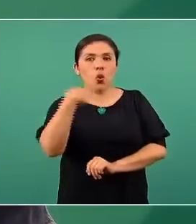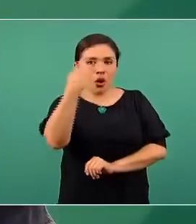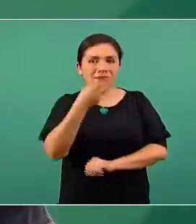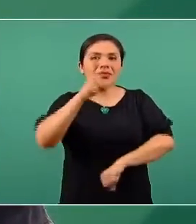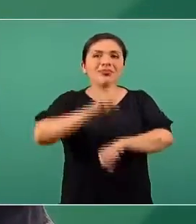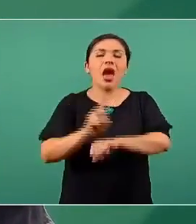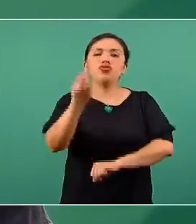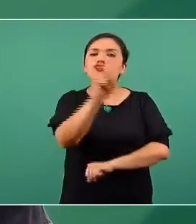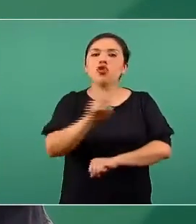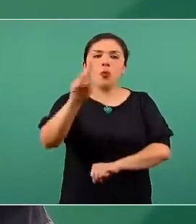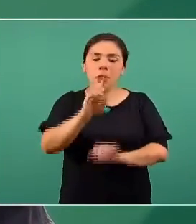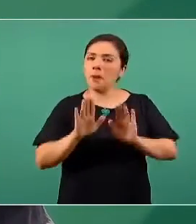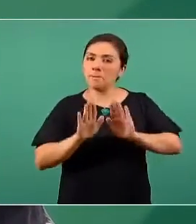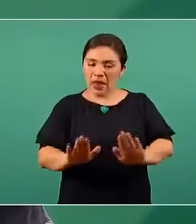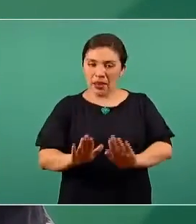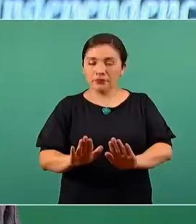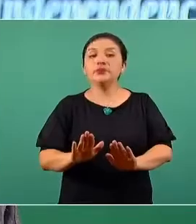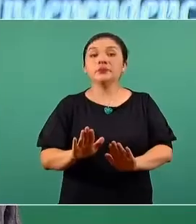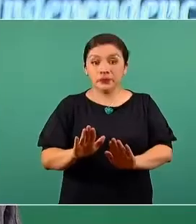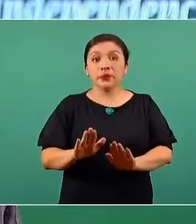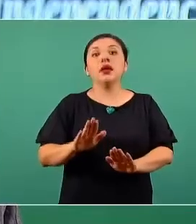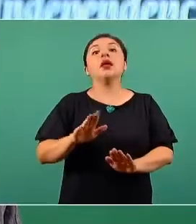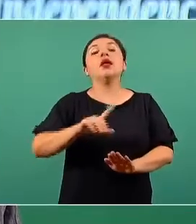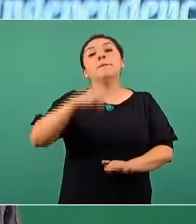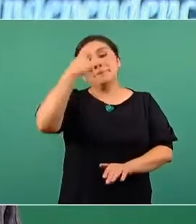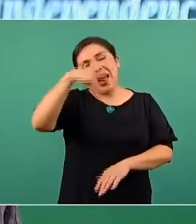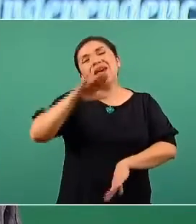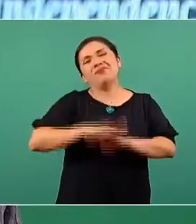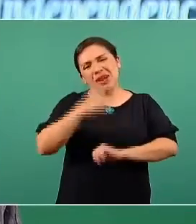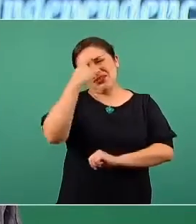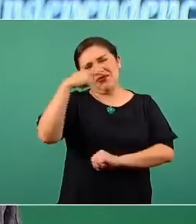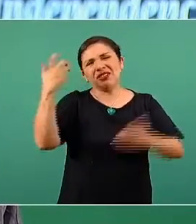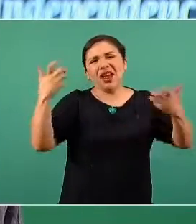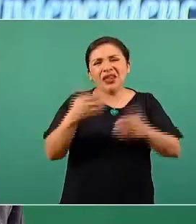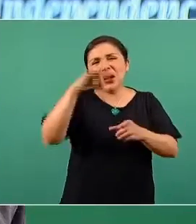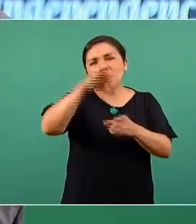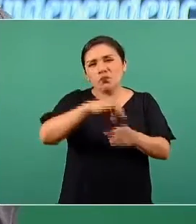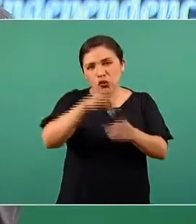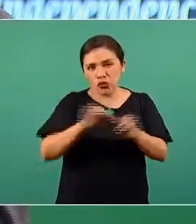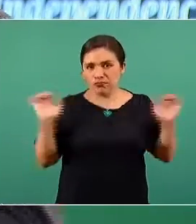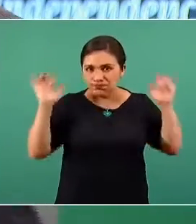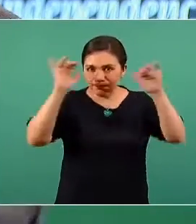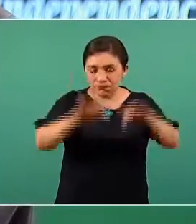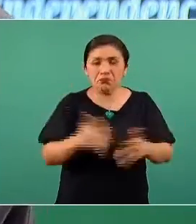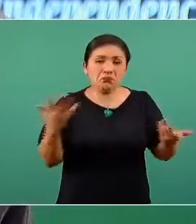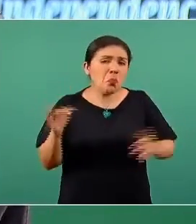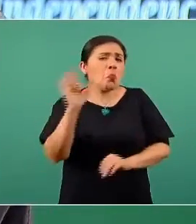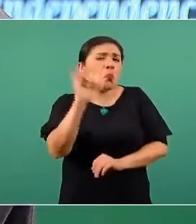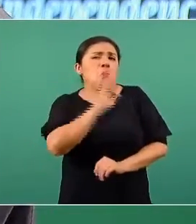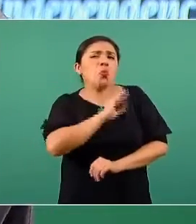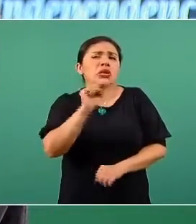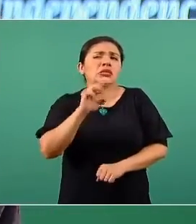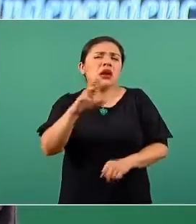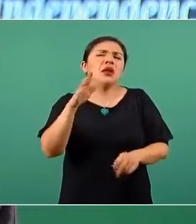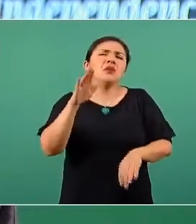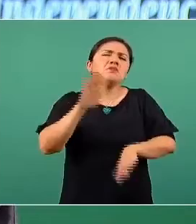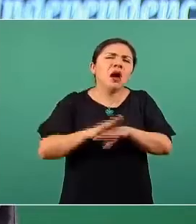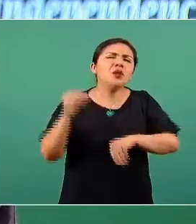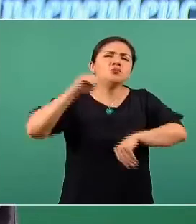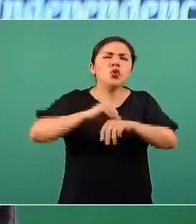el domingo 6 de junio para facilitar el proceso electoral. Es posible que algunos de los elementos de